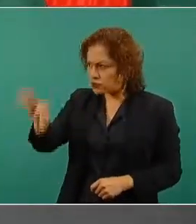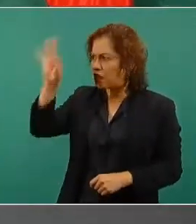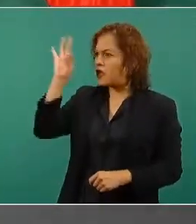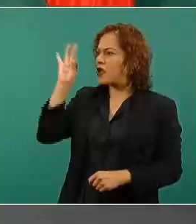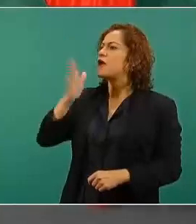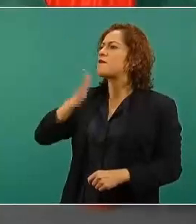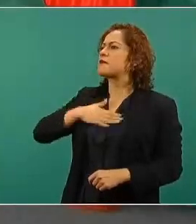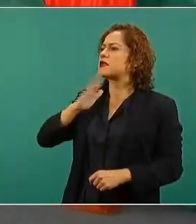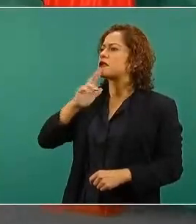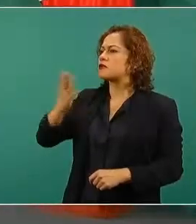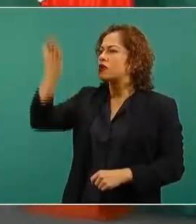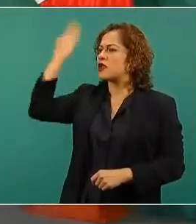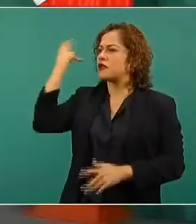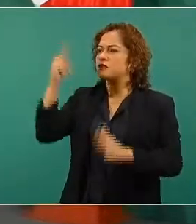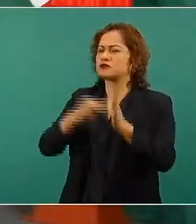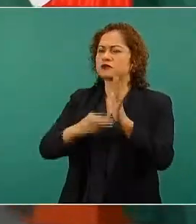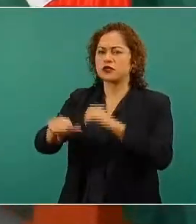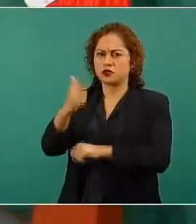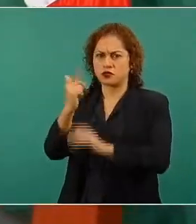el